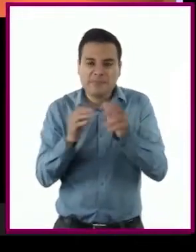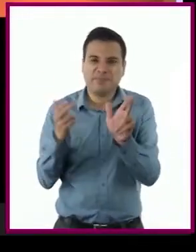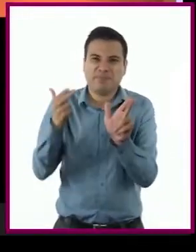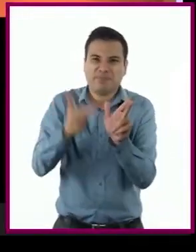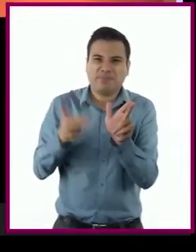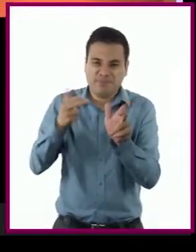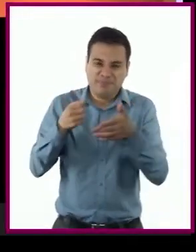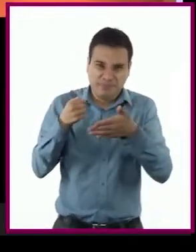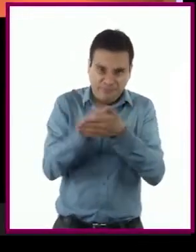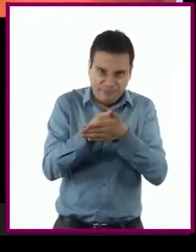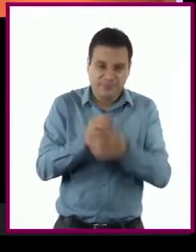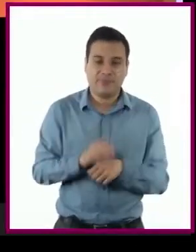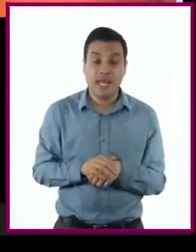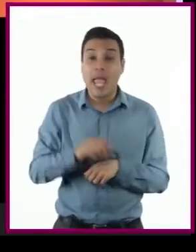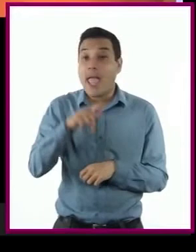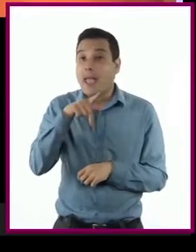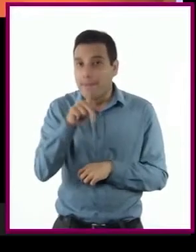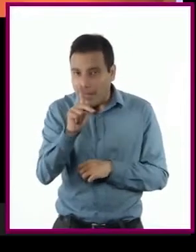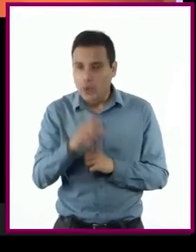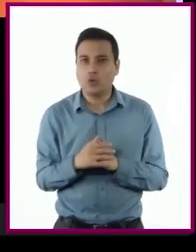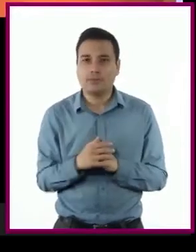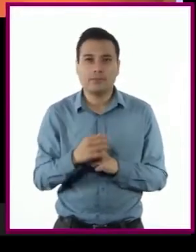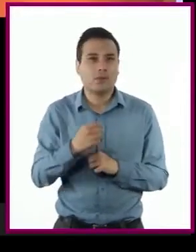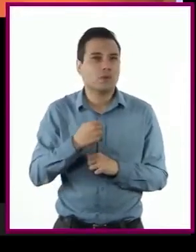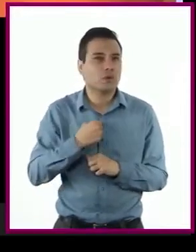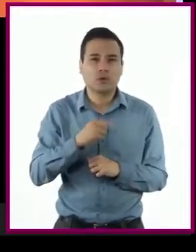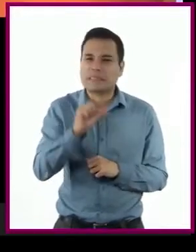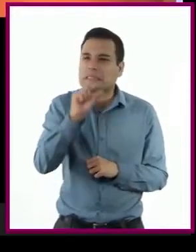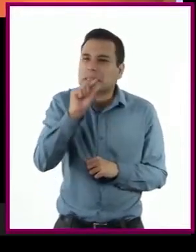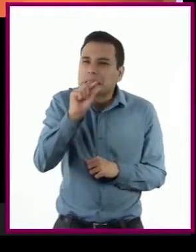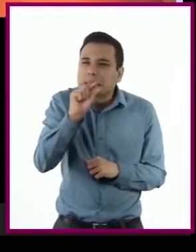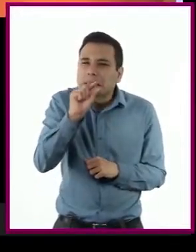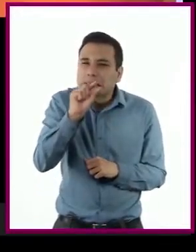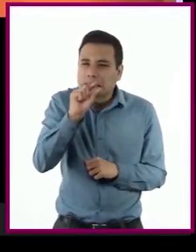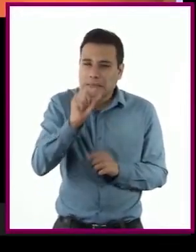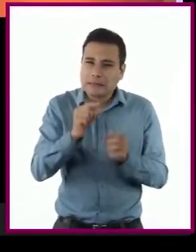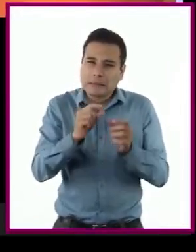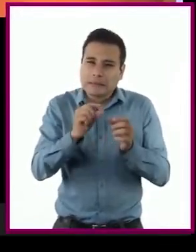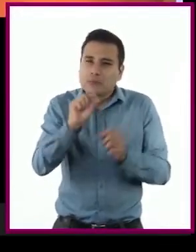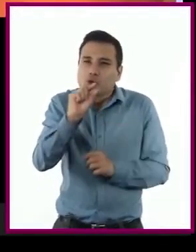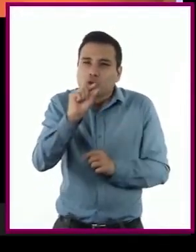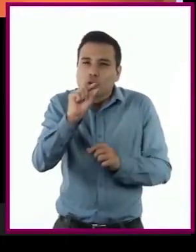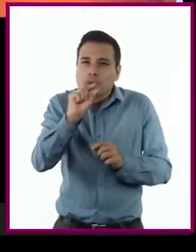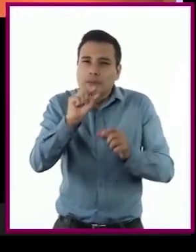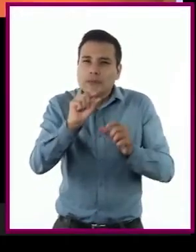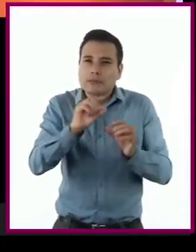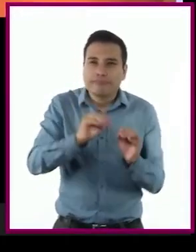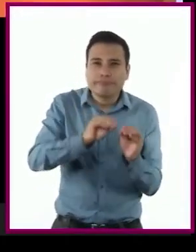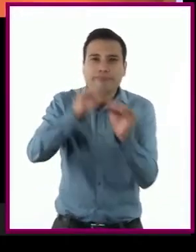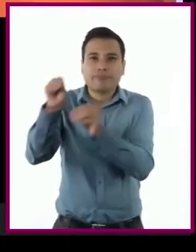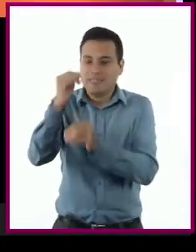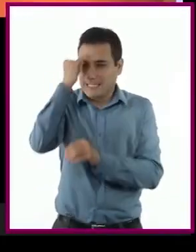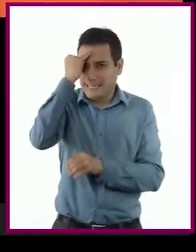Paddington. Sin embargo, a poco estuve de residir en India, pero mis padres se decidieron por un lugar